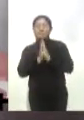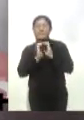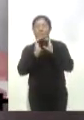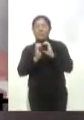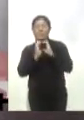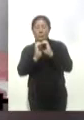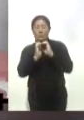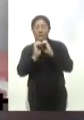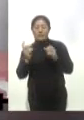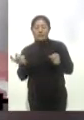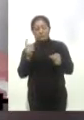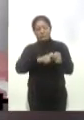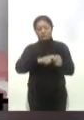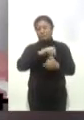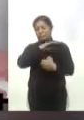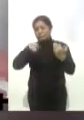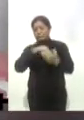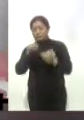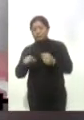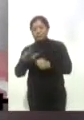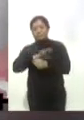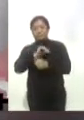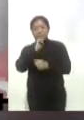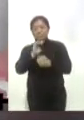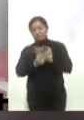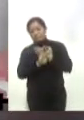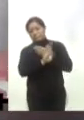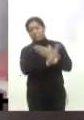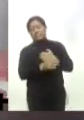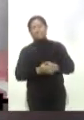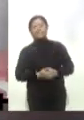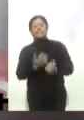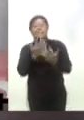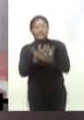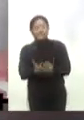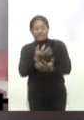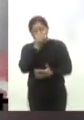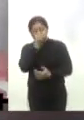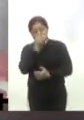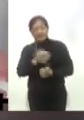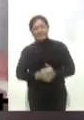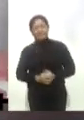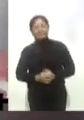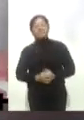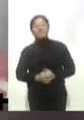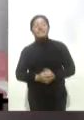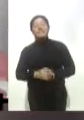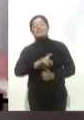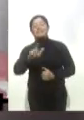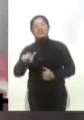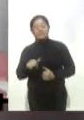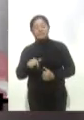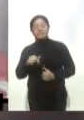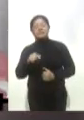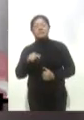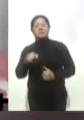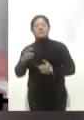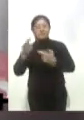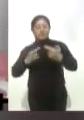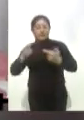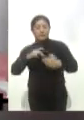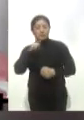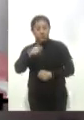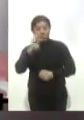contagios de COVID-19 en nuestro país. Vamos a hacer una pausa muy breve, continuamos con más información y recuerda, cuídate, cuida a tu